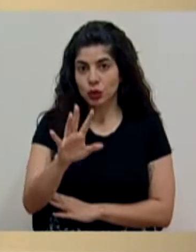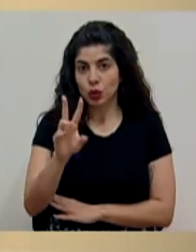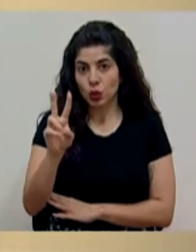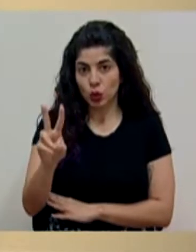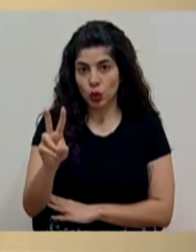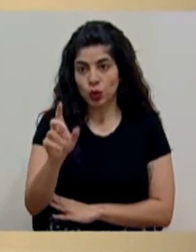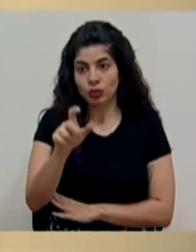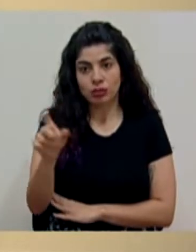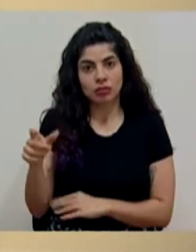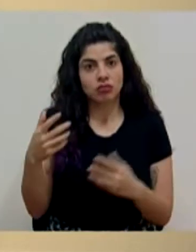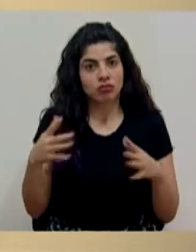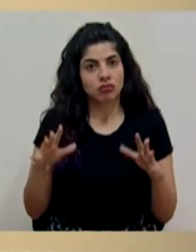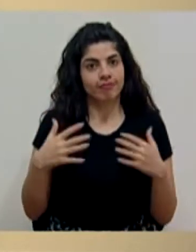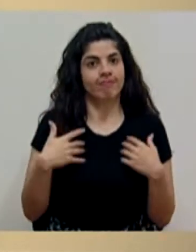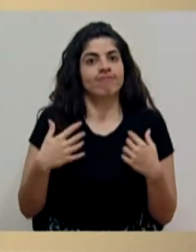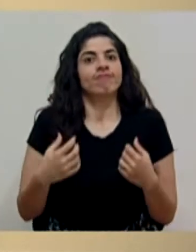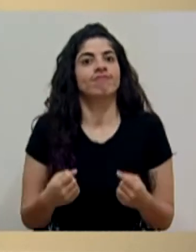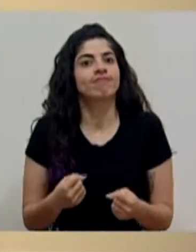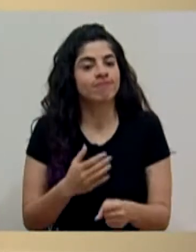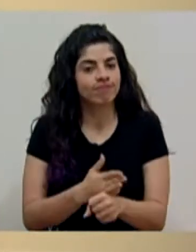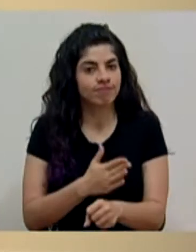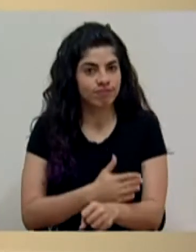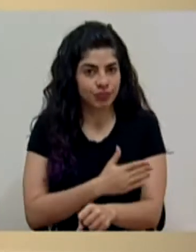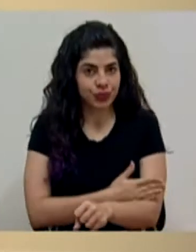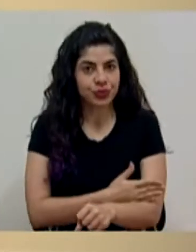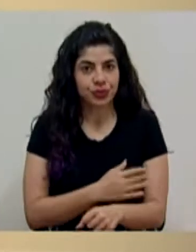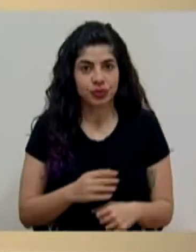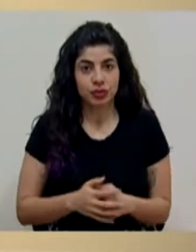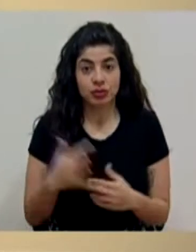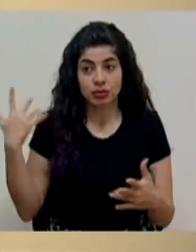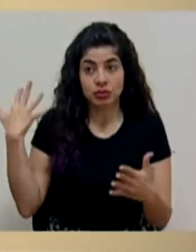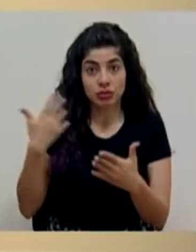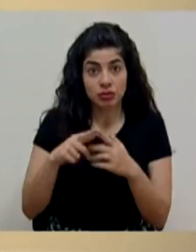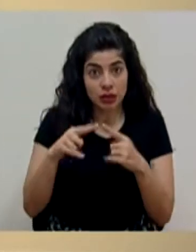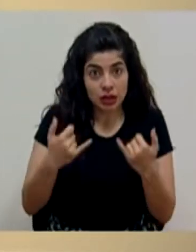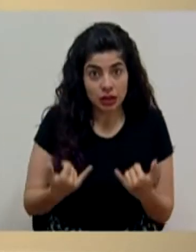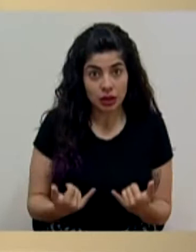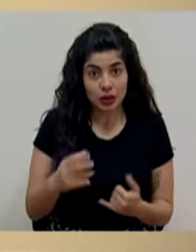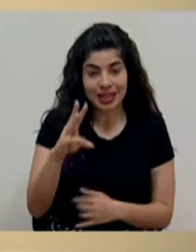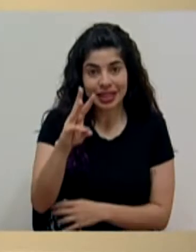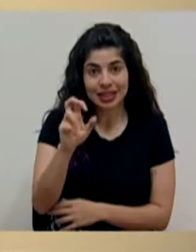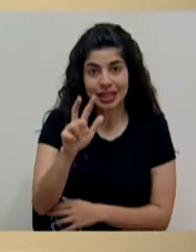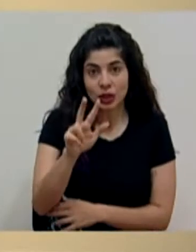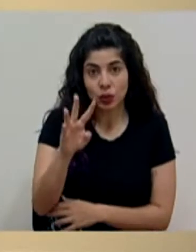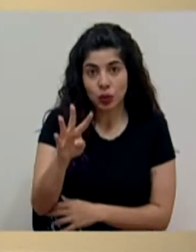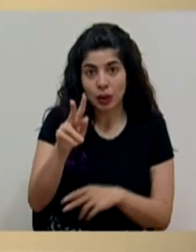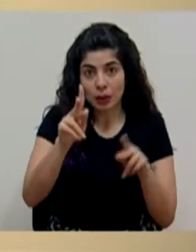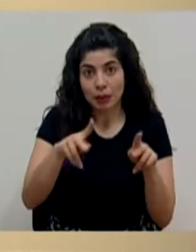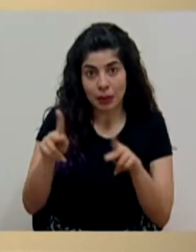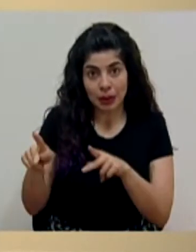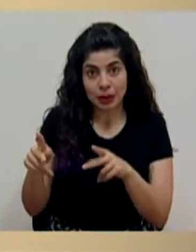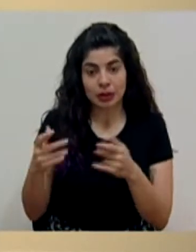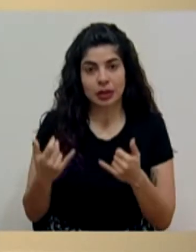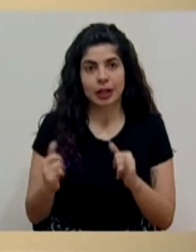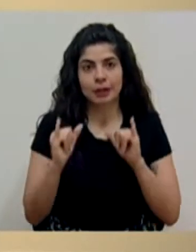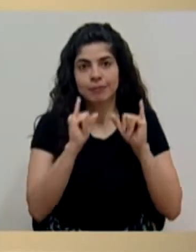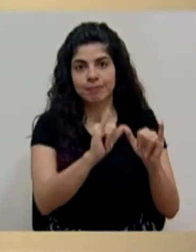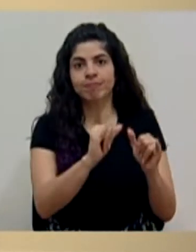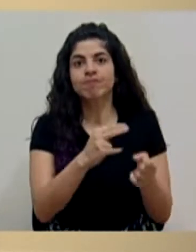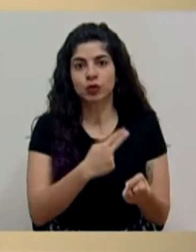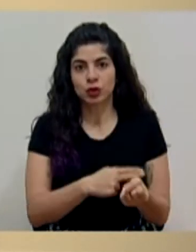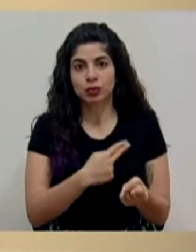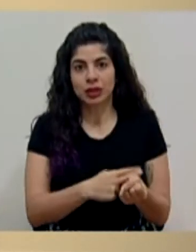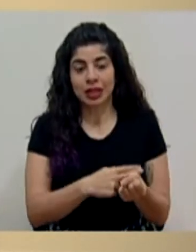21.752 casos recuperados. A la fecha, 634 personas se encuentran hospitalizadas,